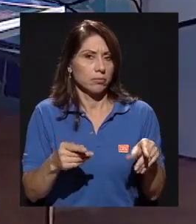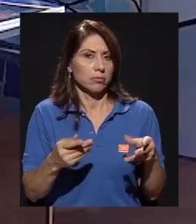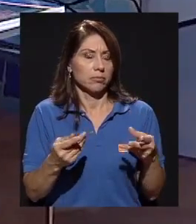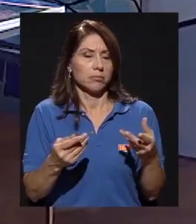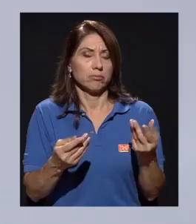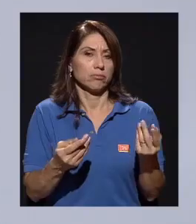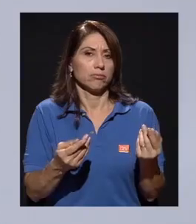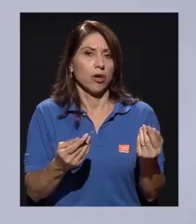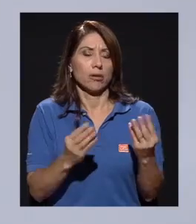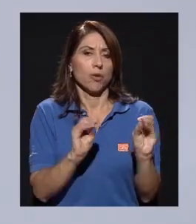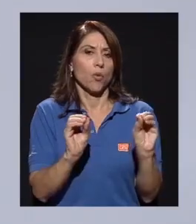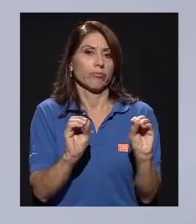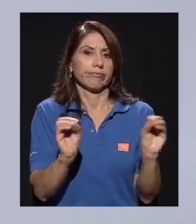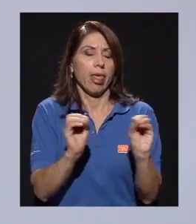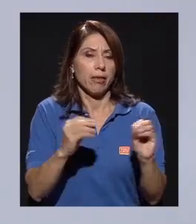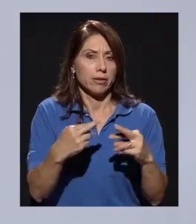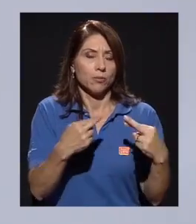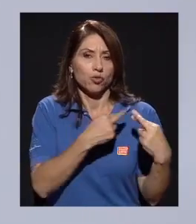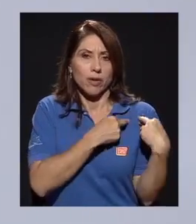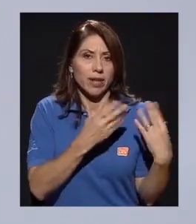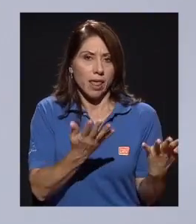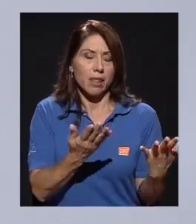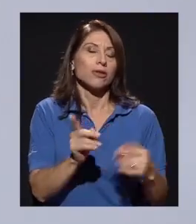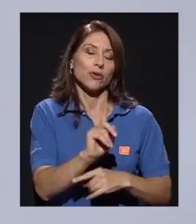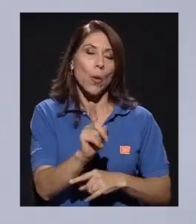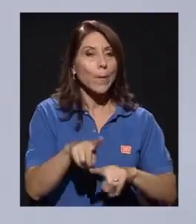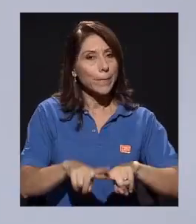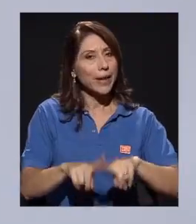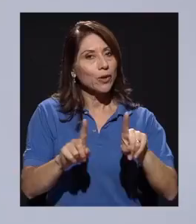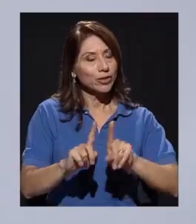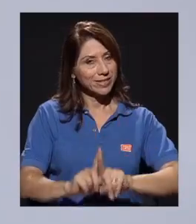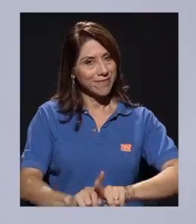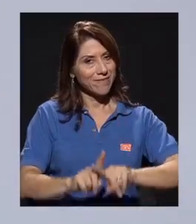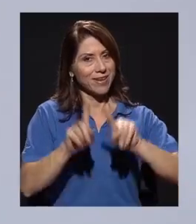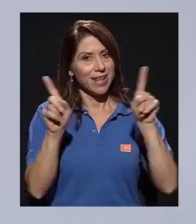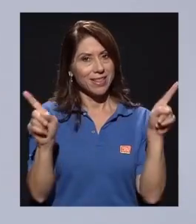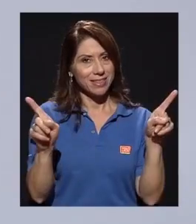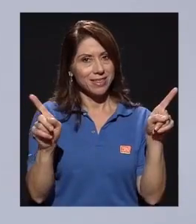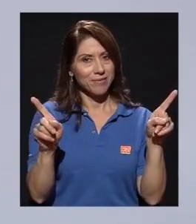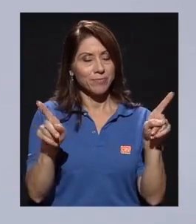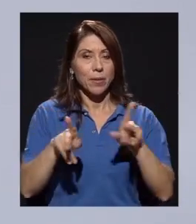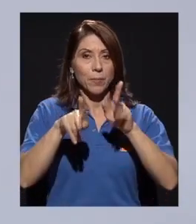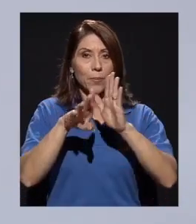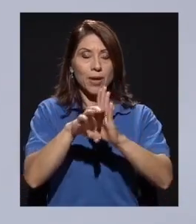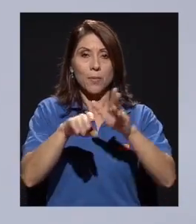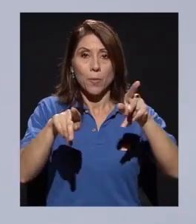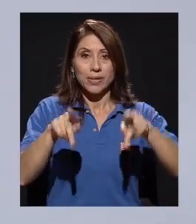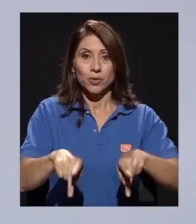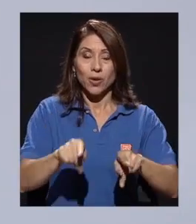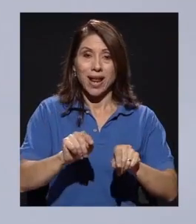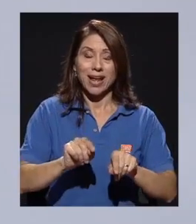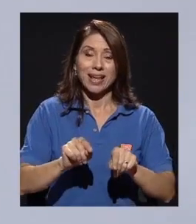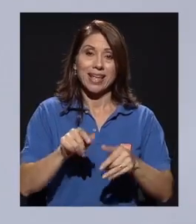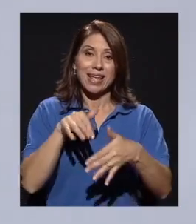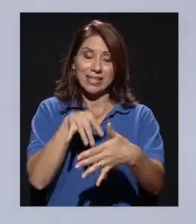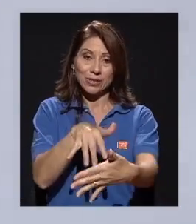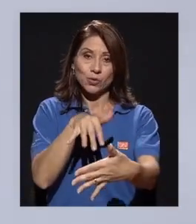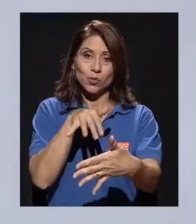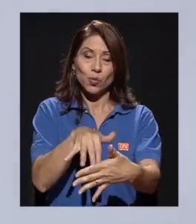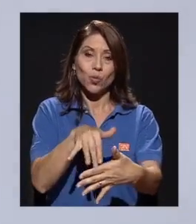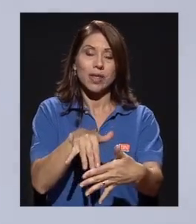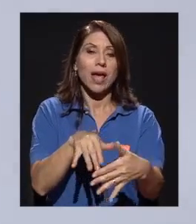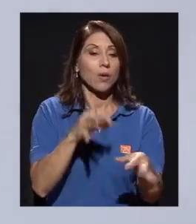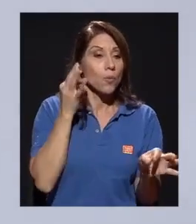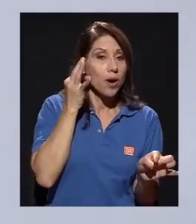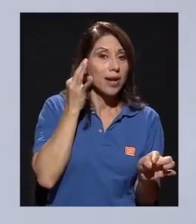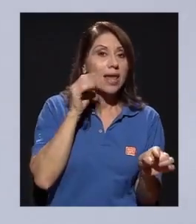responsabilidad sino que es diferente o sea quien va a estudiar muchas veces tiene que que retomar la preocupación de